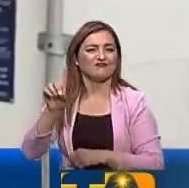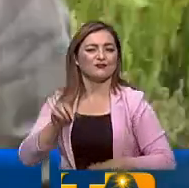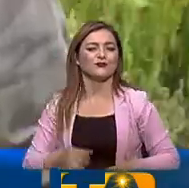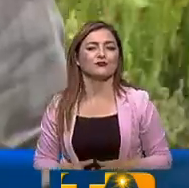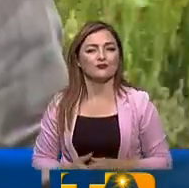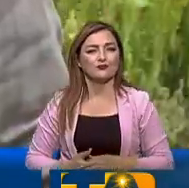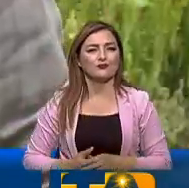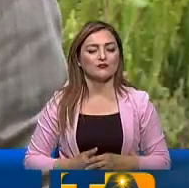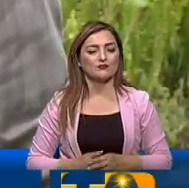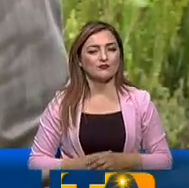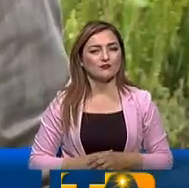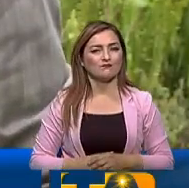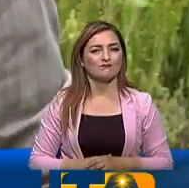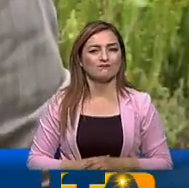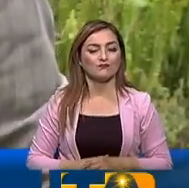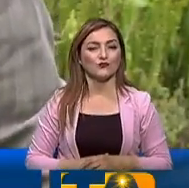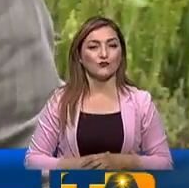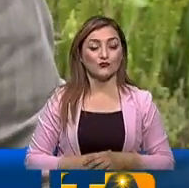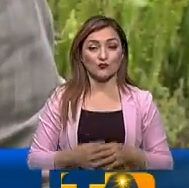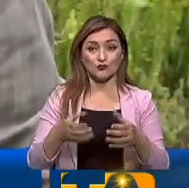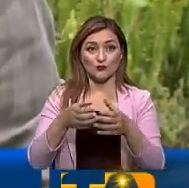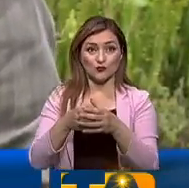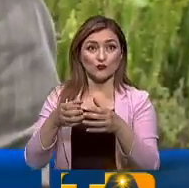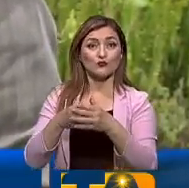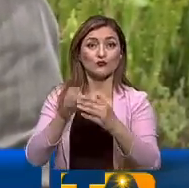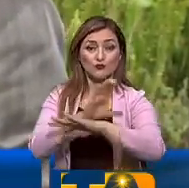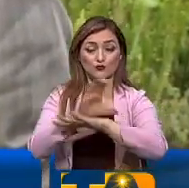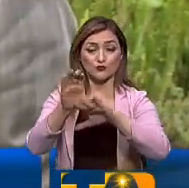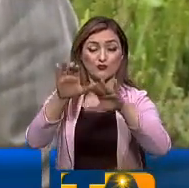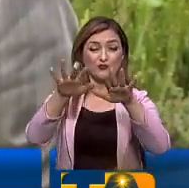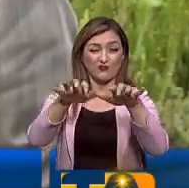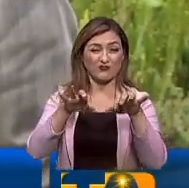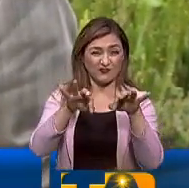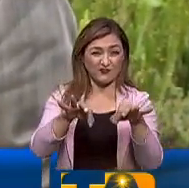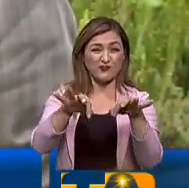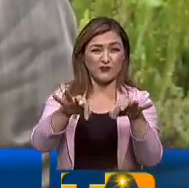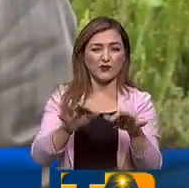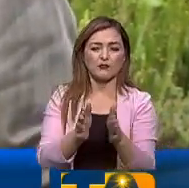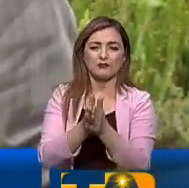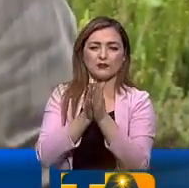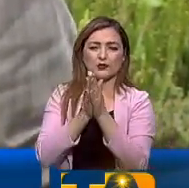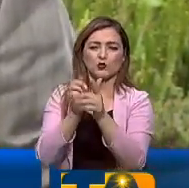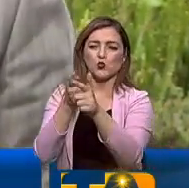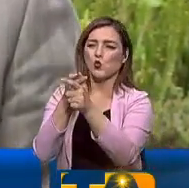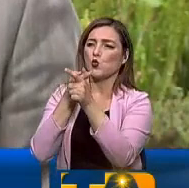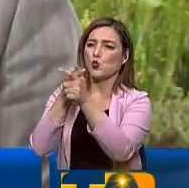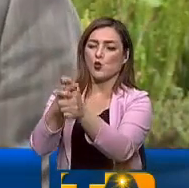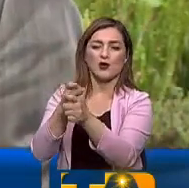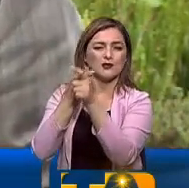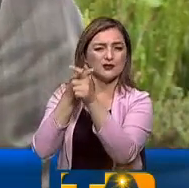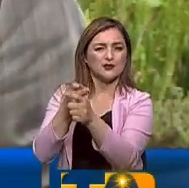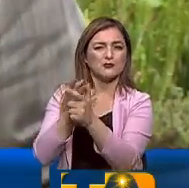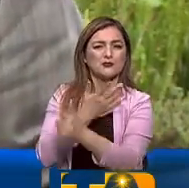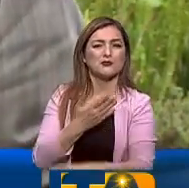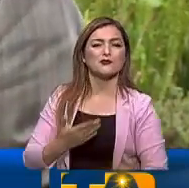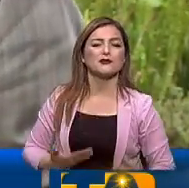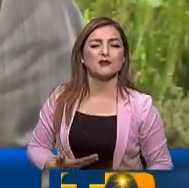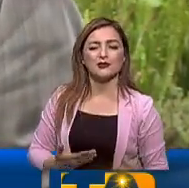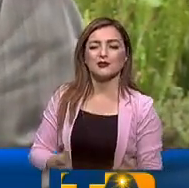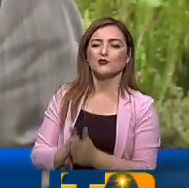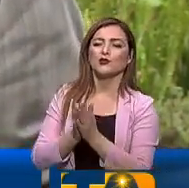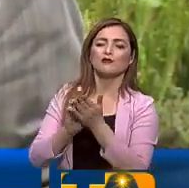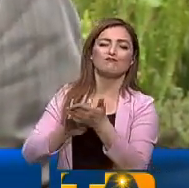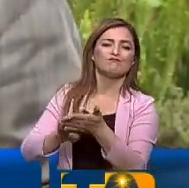2021. Así las cosas, estos gremios agropecuarios del país piden una reunión urgente directa con el presidente de